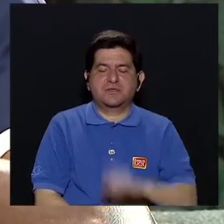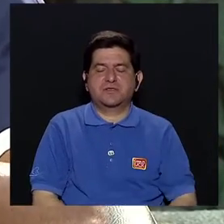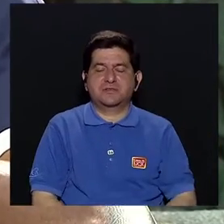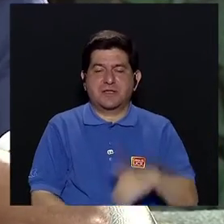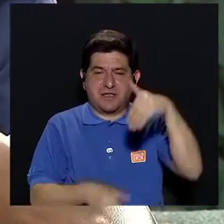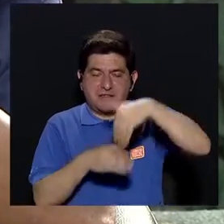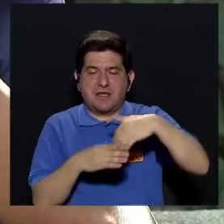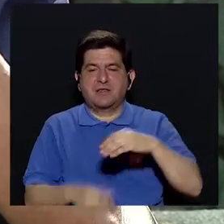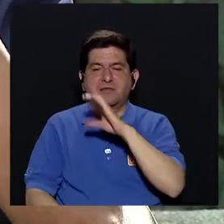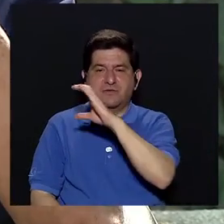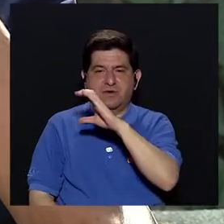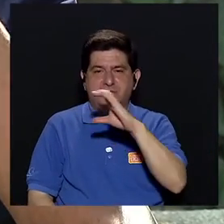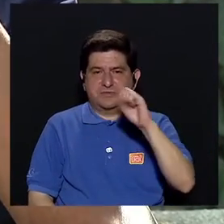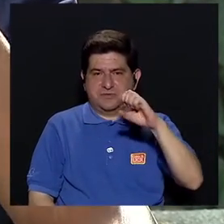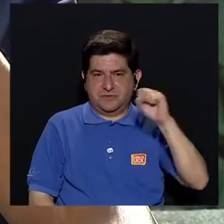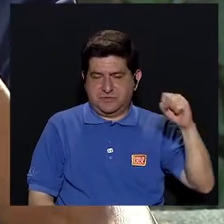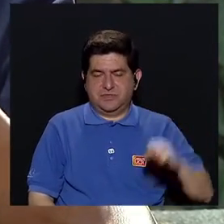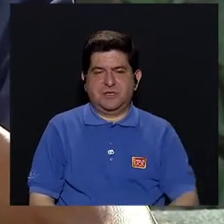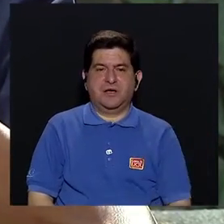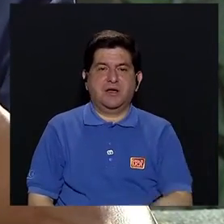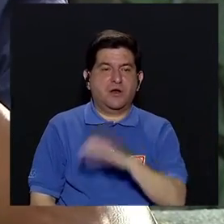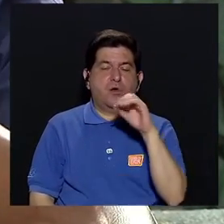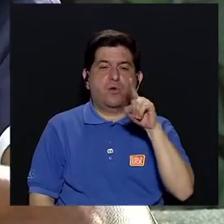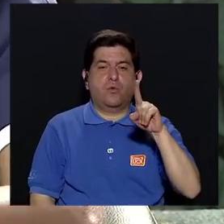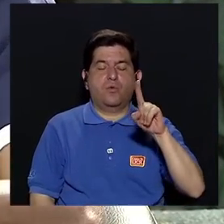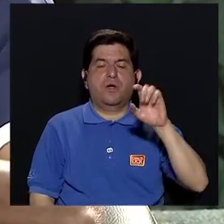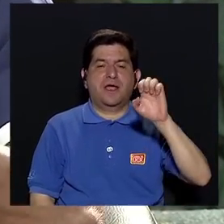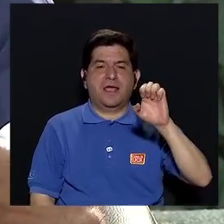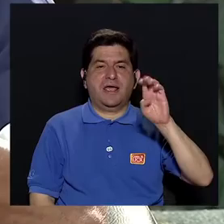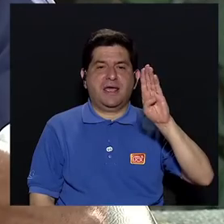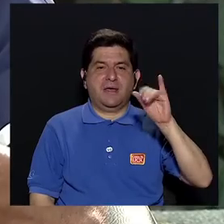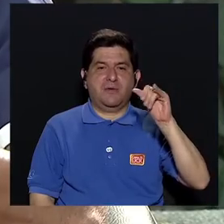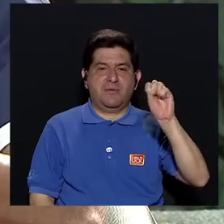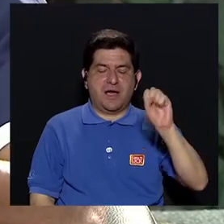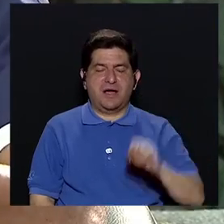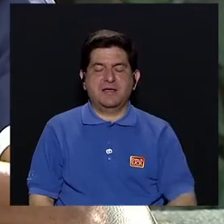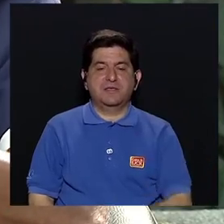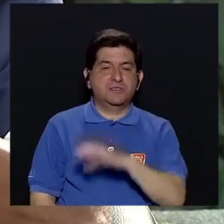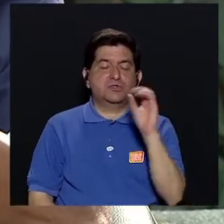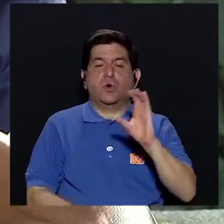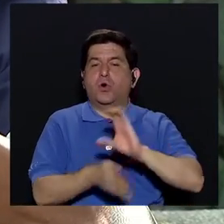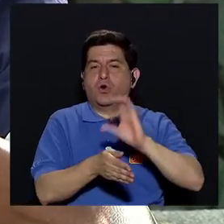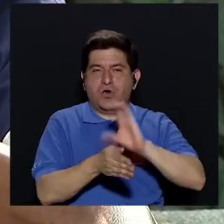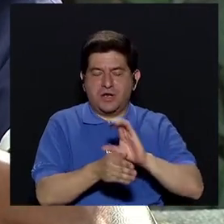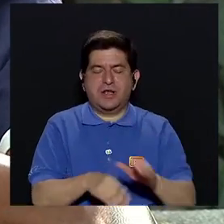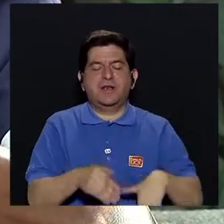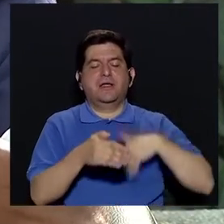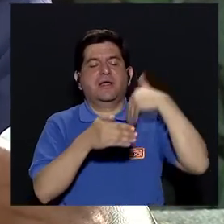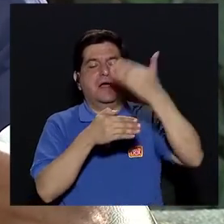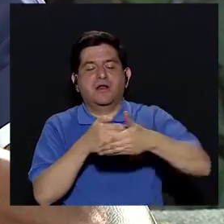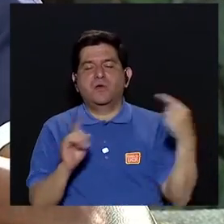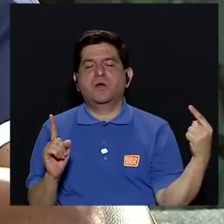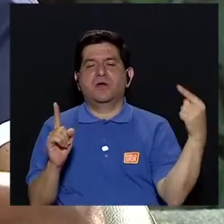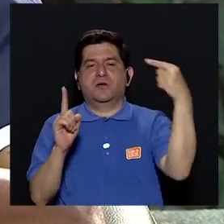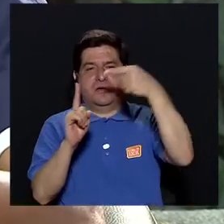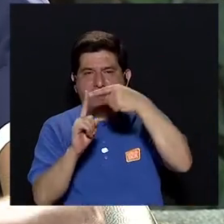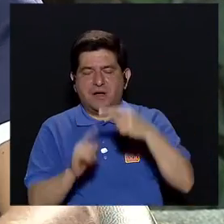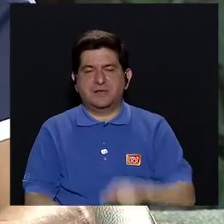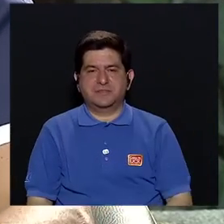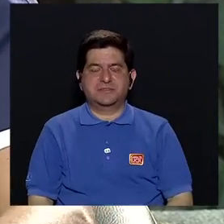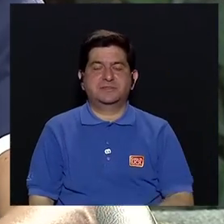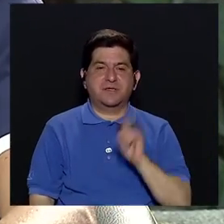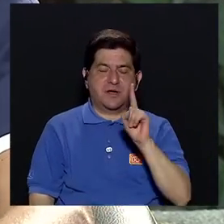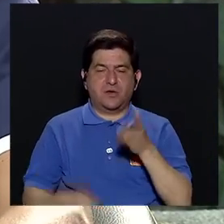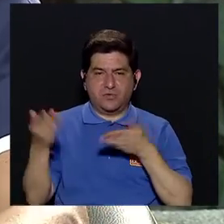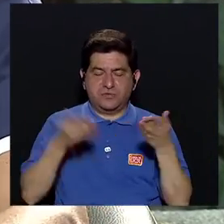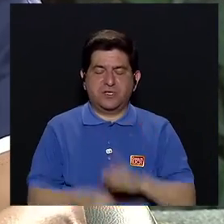la caja a una, o de un EVAIS a una clínica, y de una clínica finalmente a